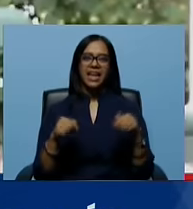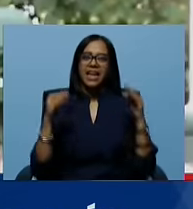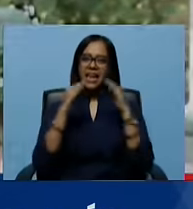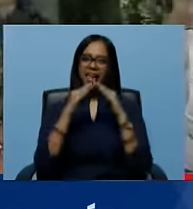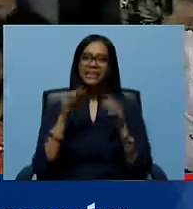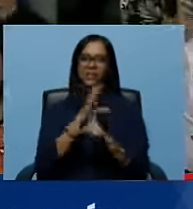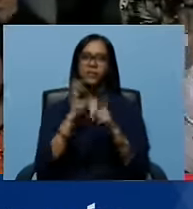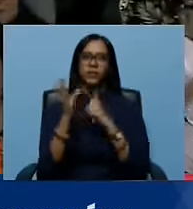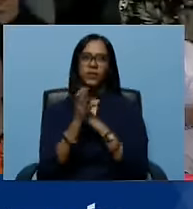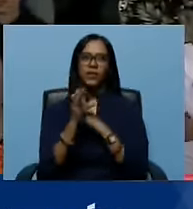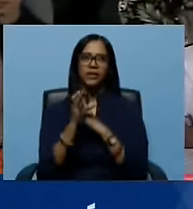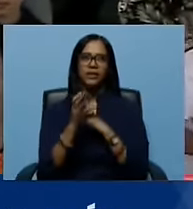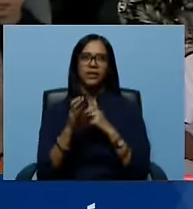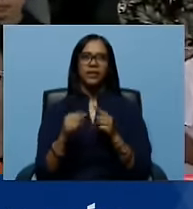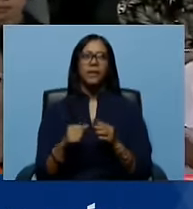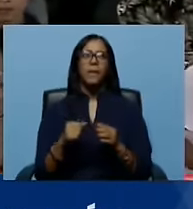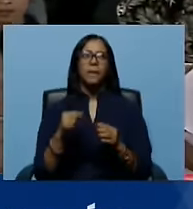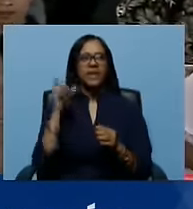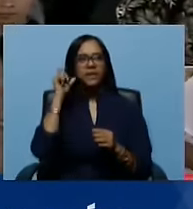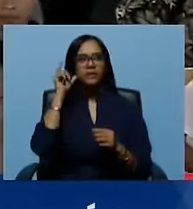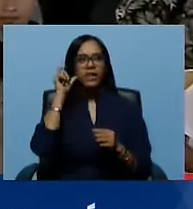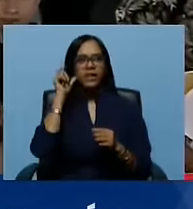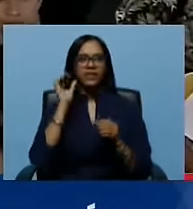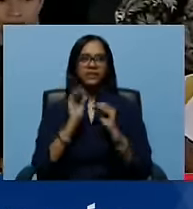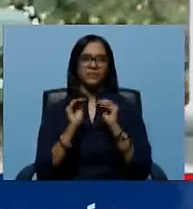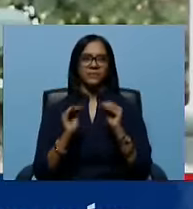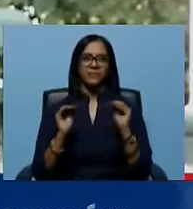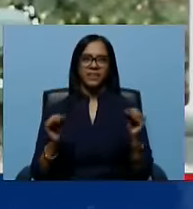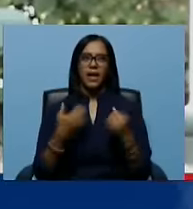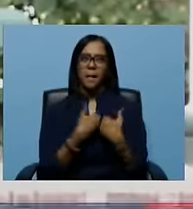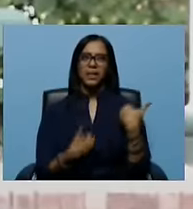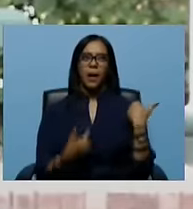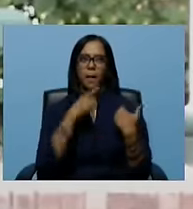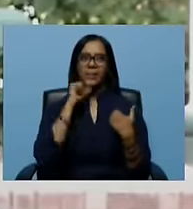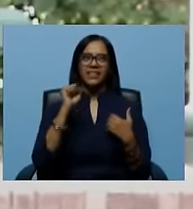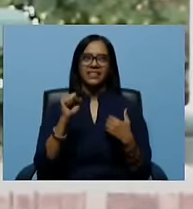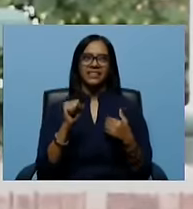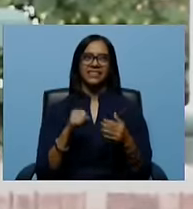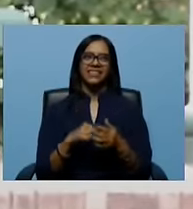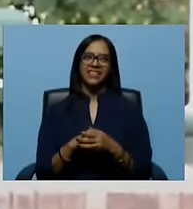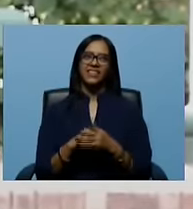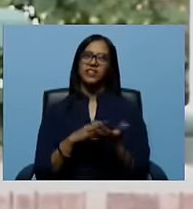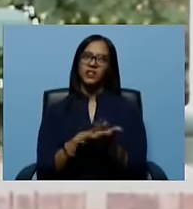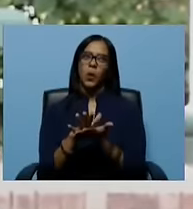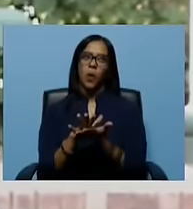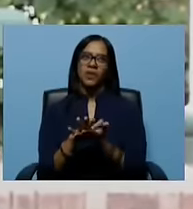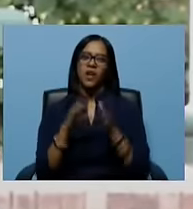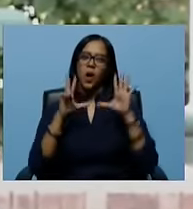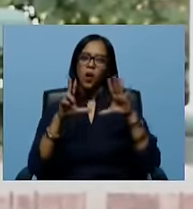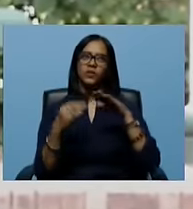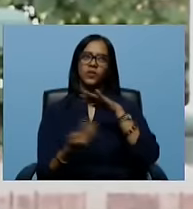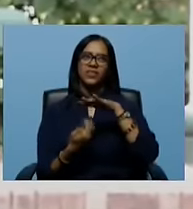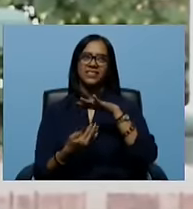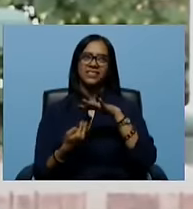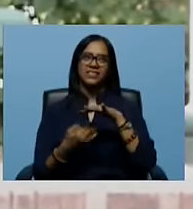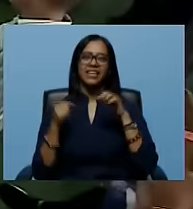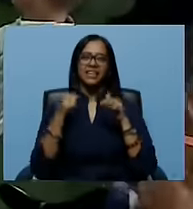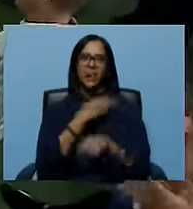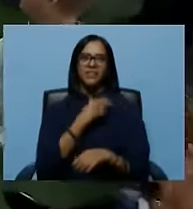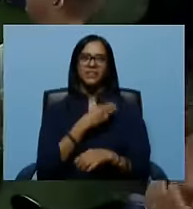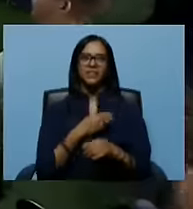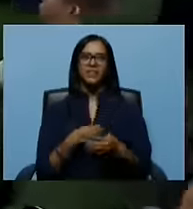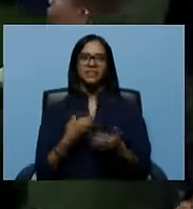Cultural, Aquiles Nazoa, para escuchar los anuncios del presidente Nicolás Maduro Moros respecto de los 8 vértices de esta gran